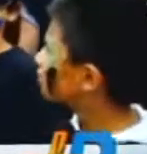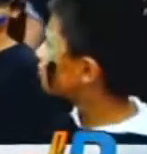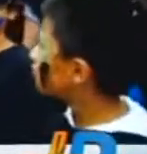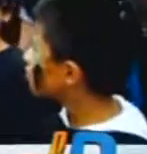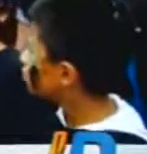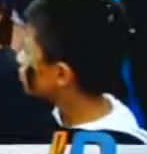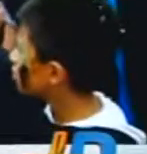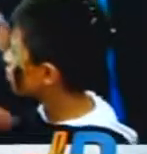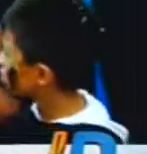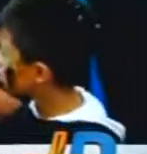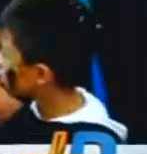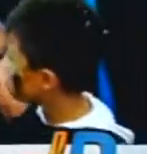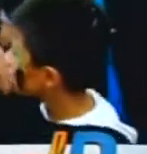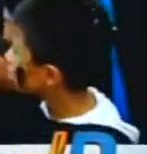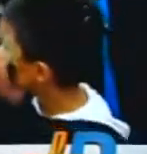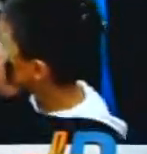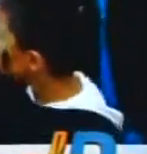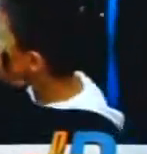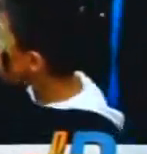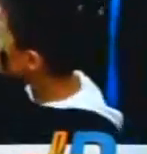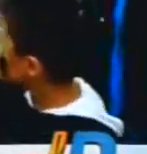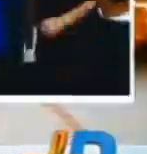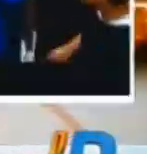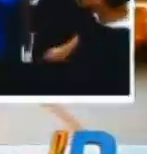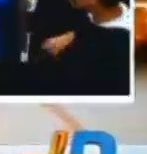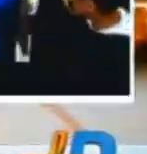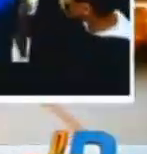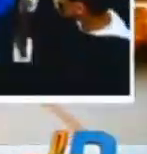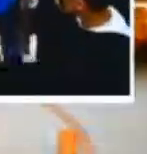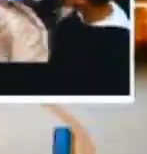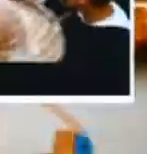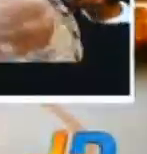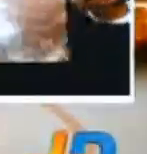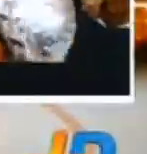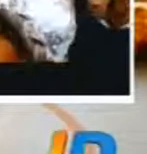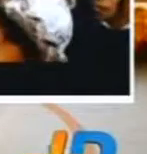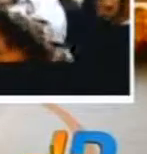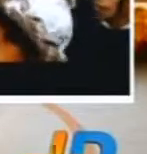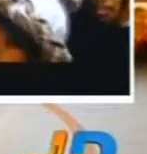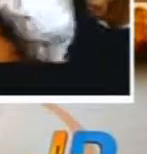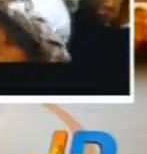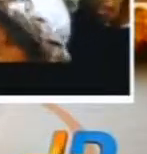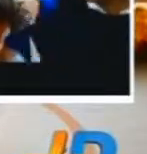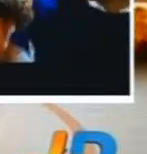del Carnaval, cuando se cumple el tradicional Día de los Negritos desde